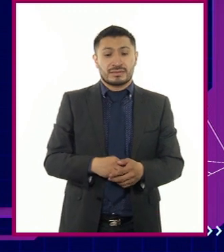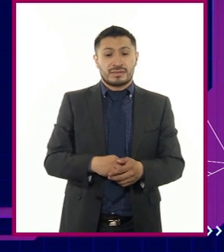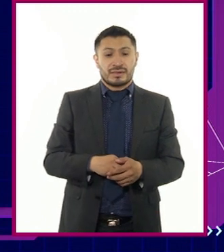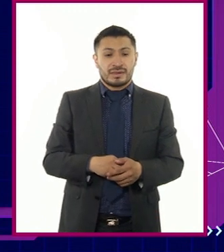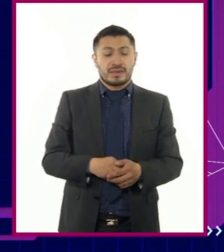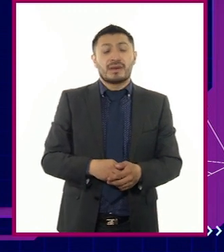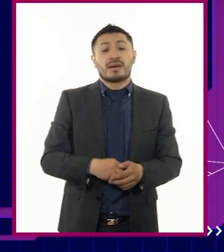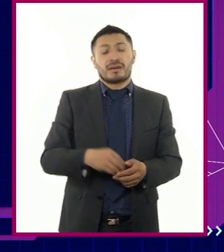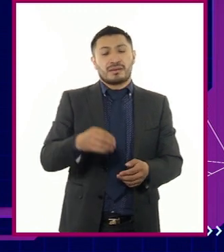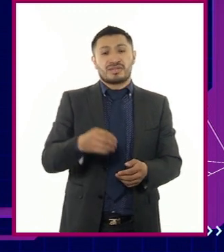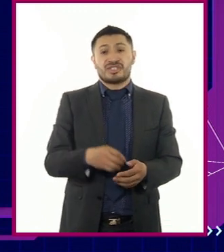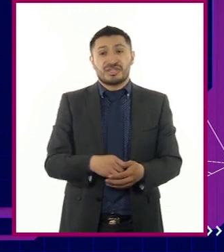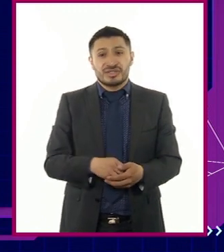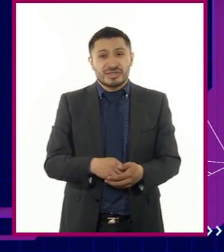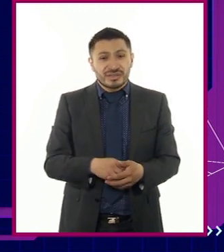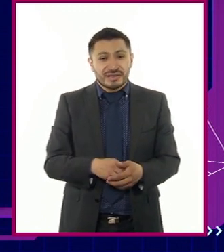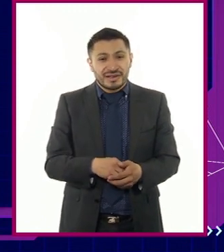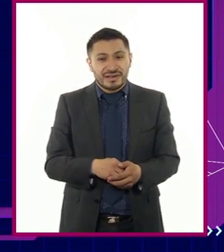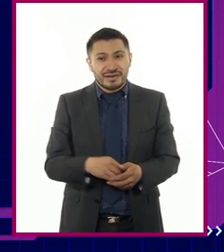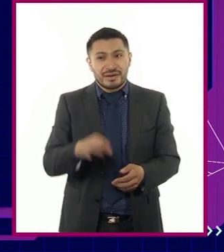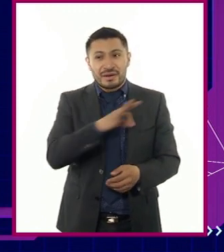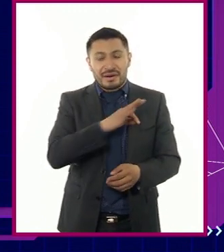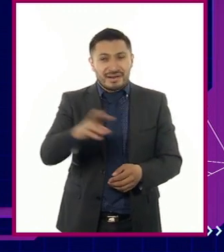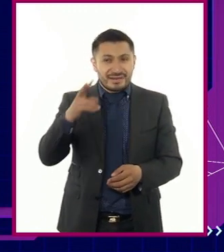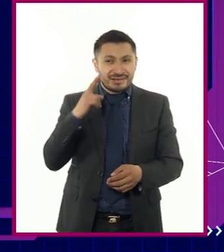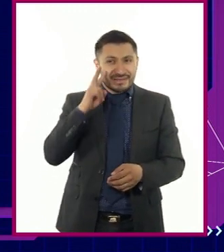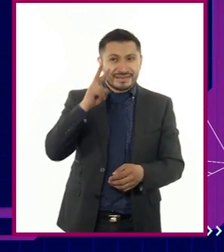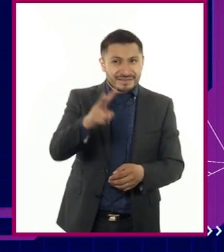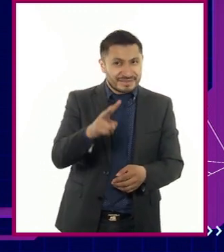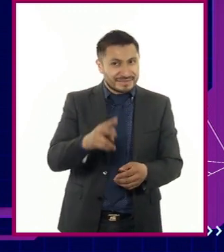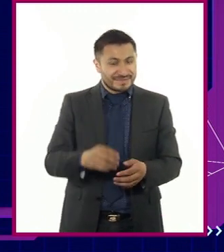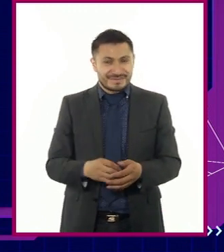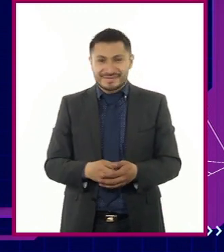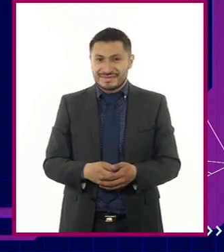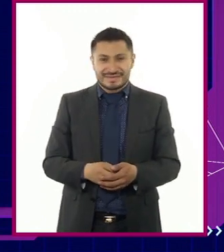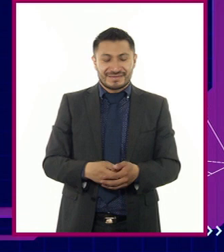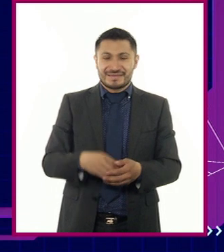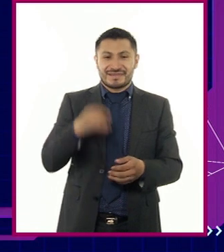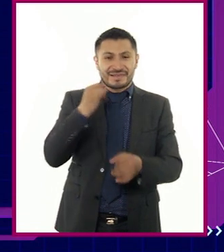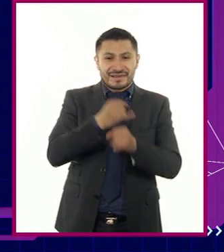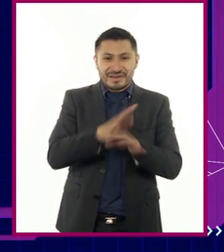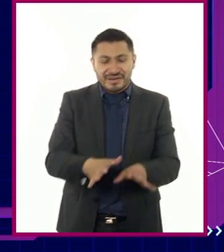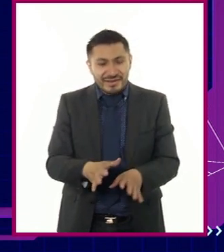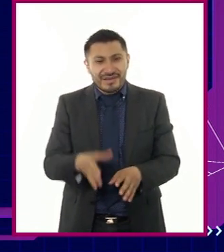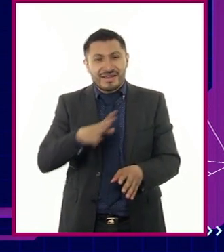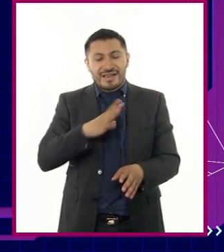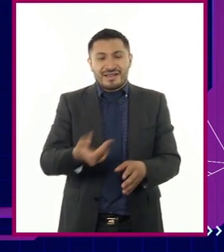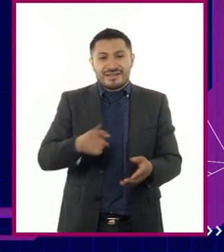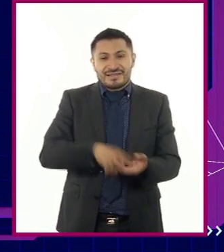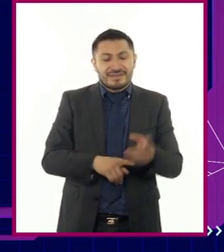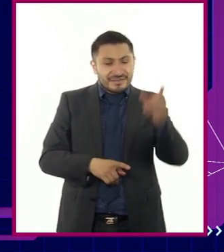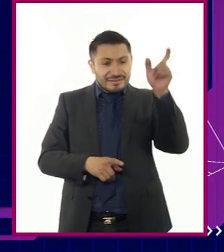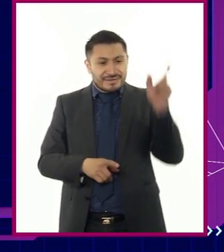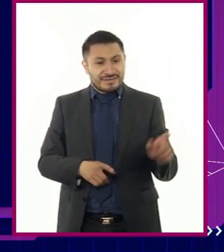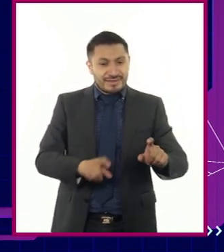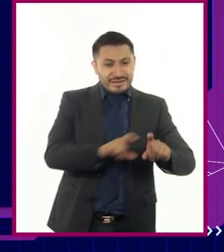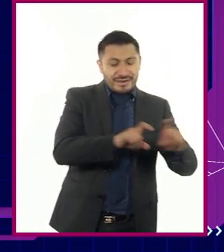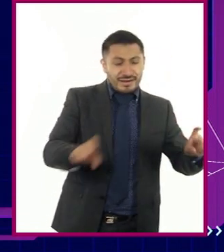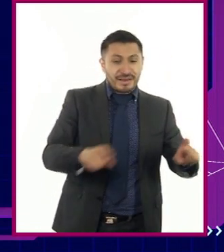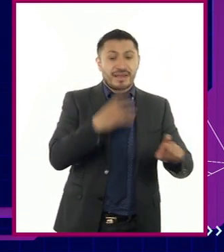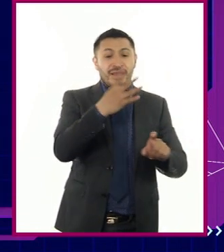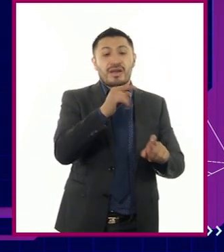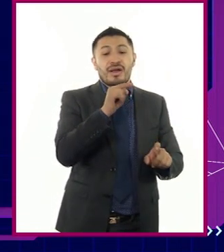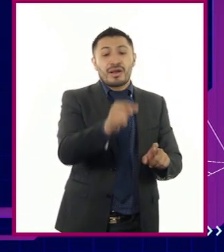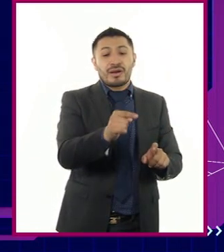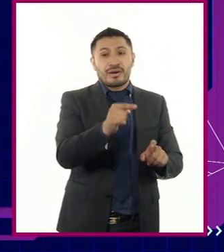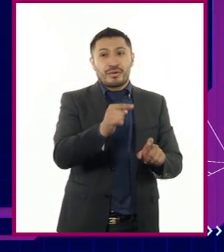datos correspondientes, pueden observar que el dato calculado se encuentra entre los coeficientes